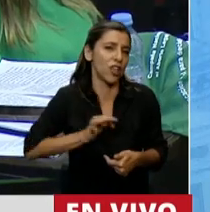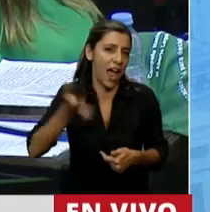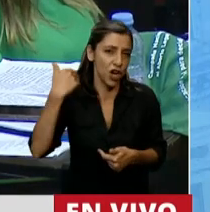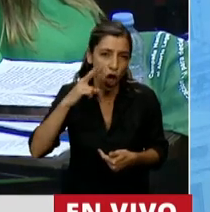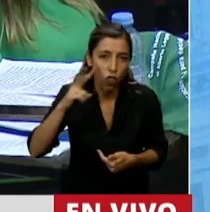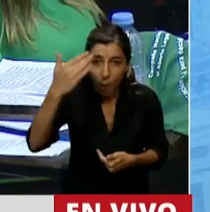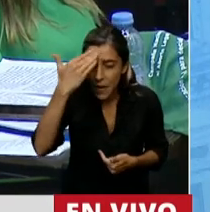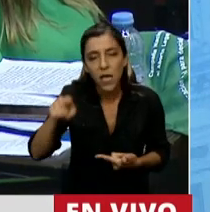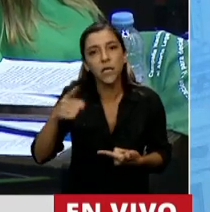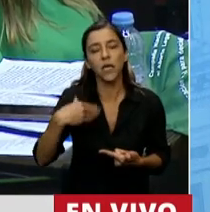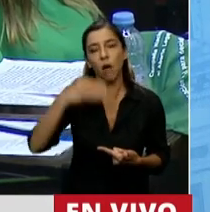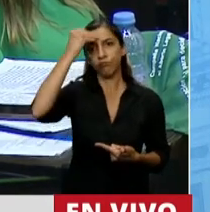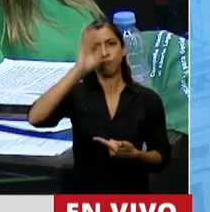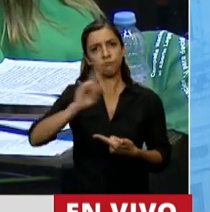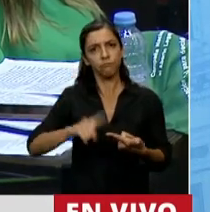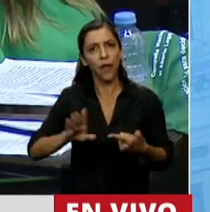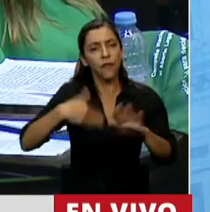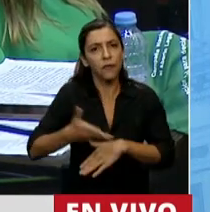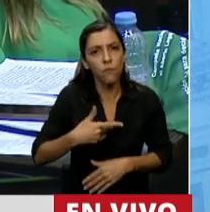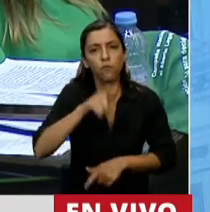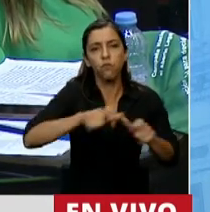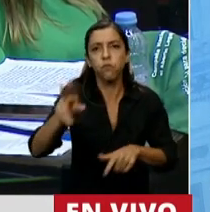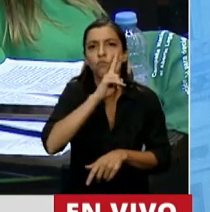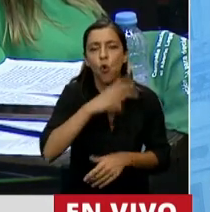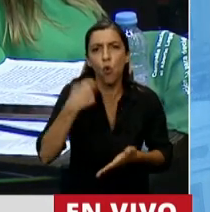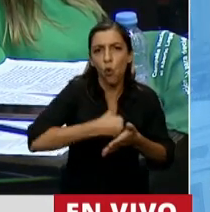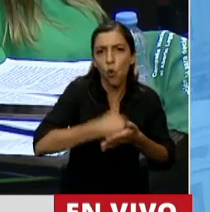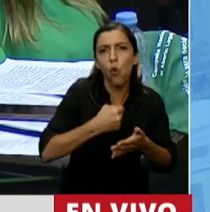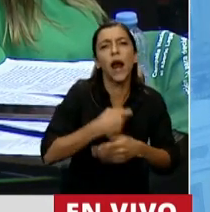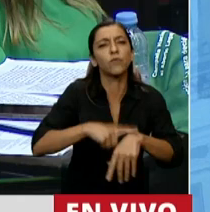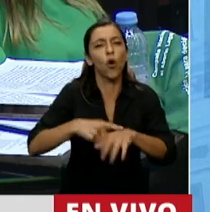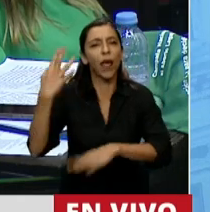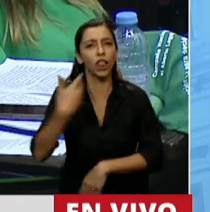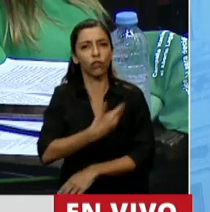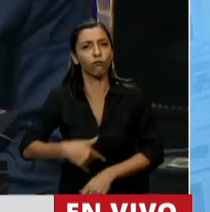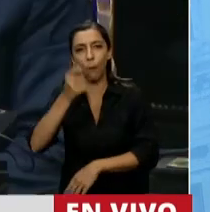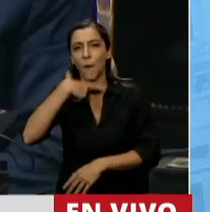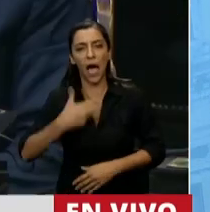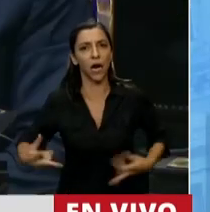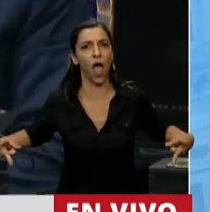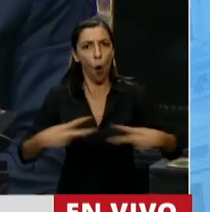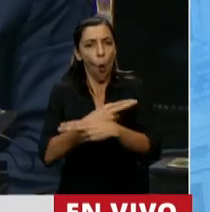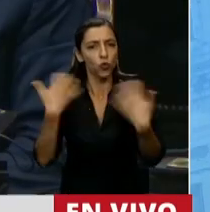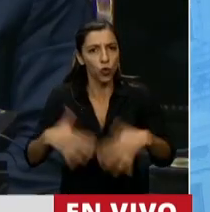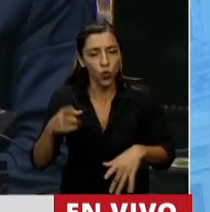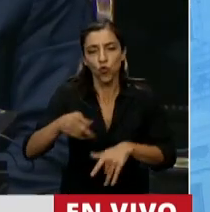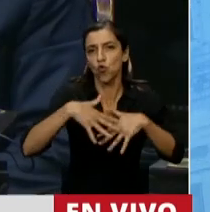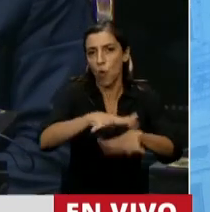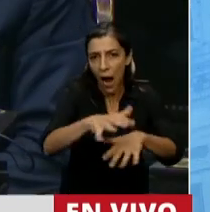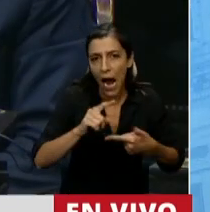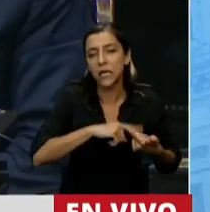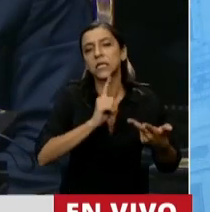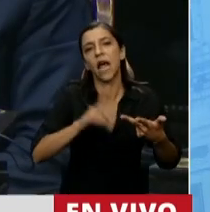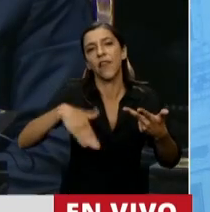y mujeres que con mucho compromiso le hicieron frente al gobierno de ajuste de Mauricio Macri. Por supuesto, la marea verde con la